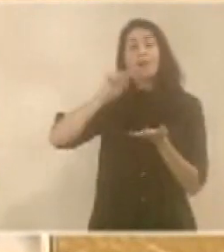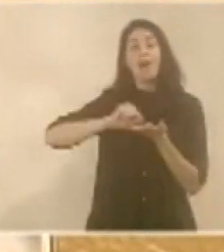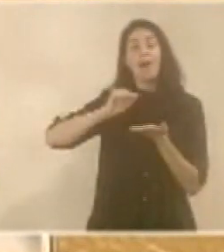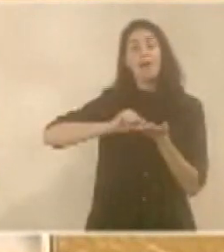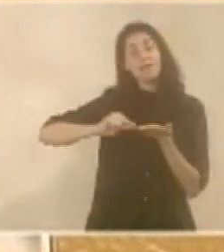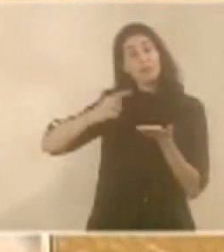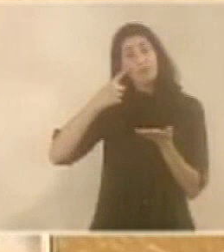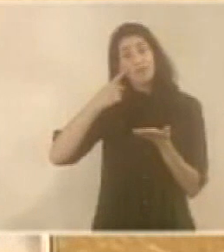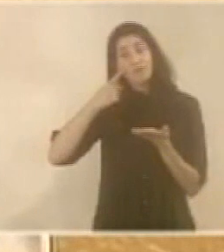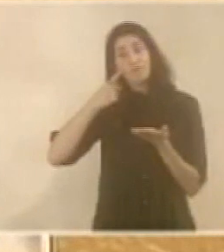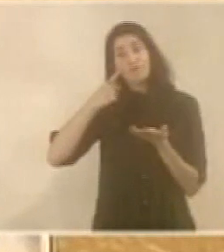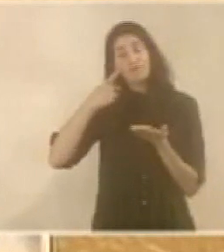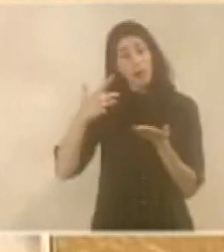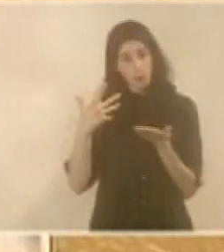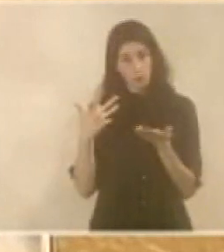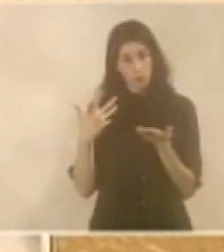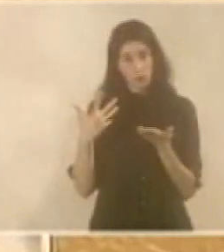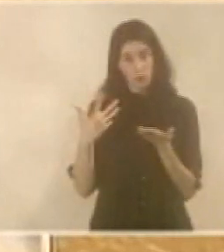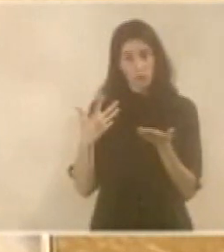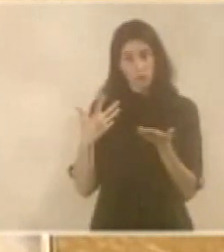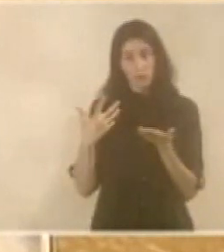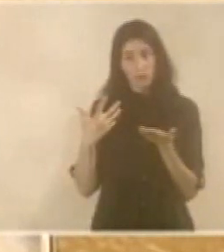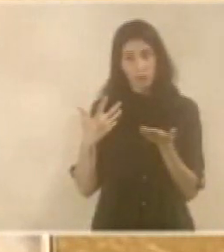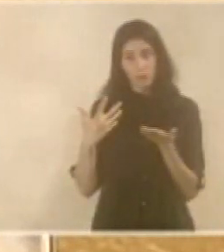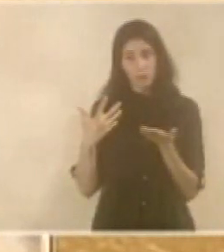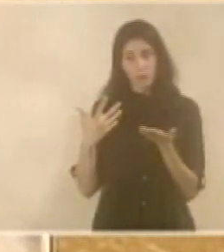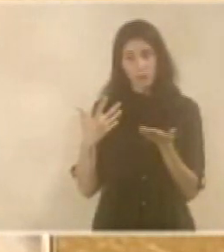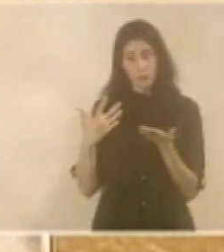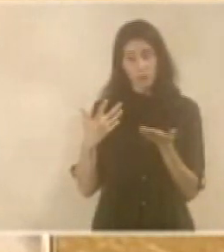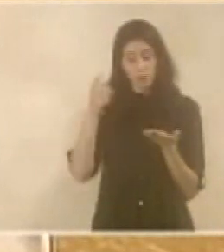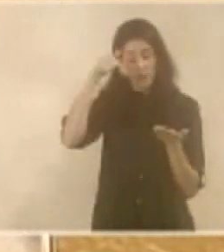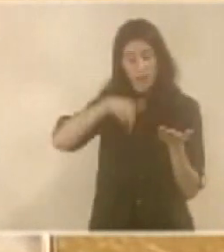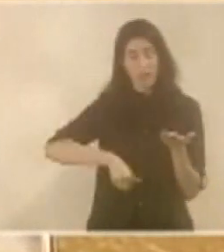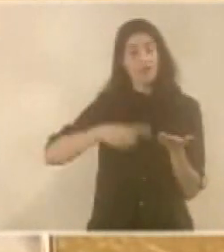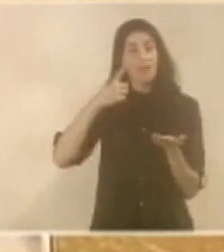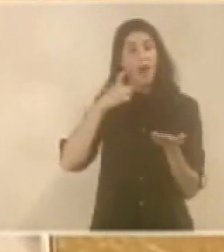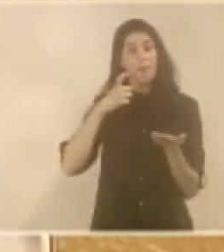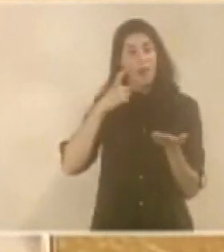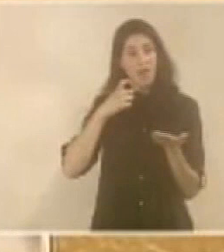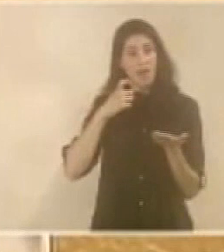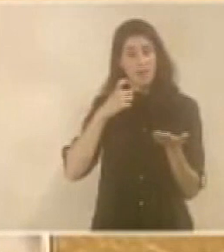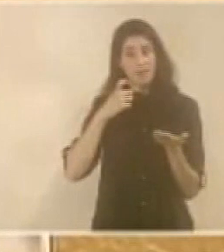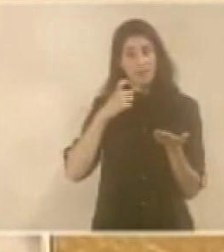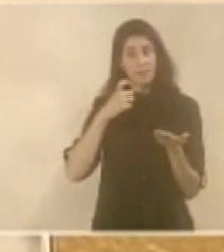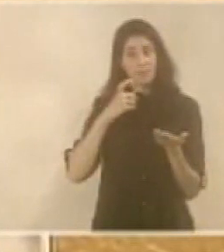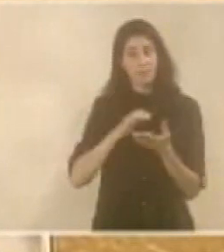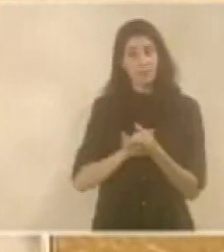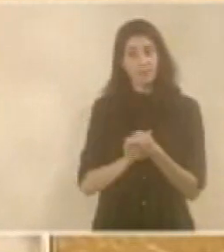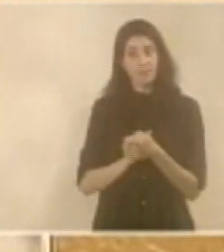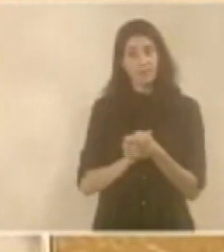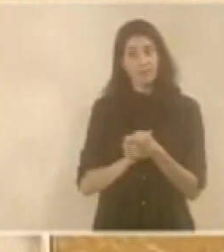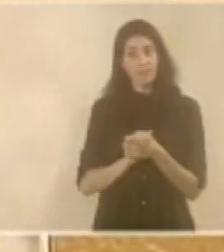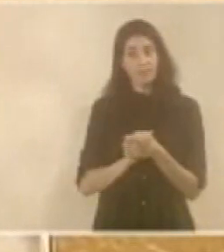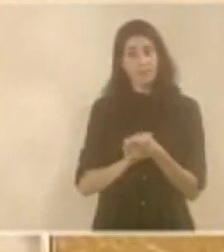letras, la espada y la pluma, puesto que siendo ya un escritor consagrado, sentó plaza como voluntario en el